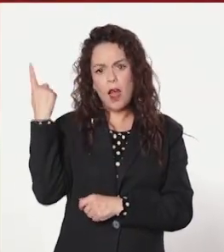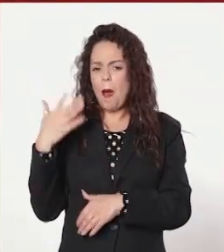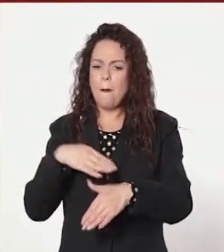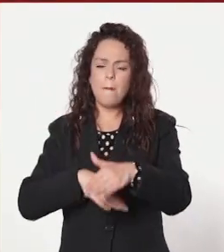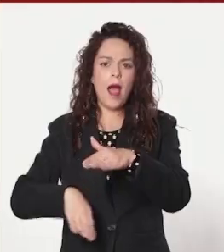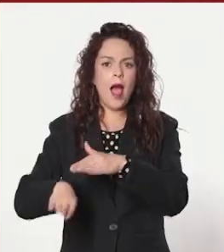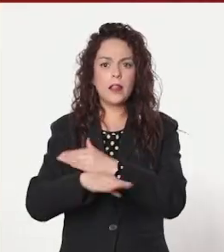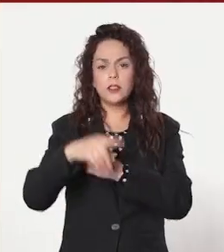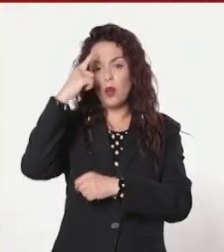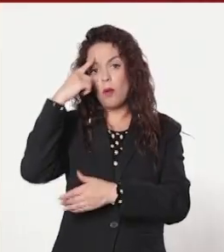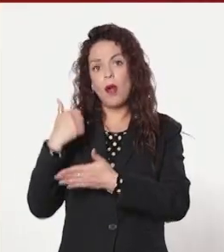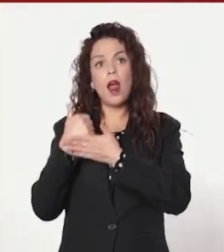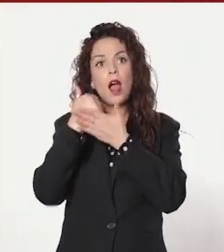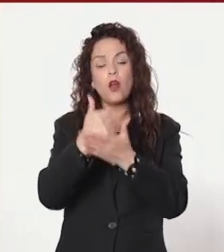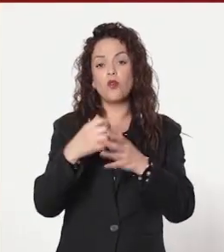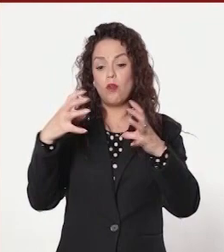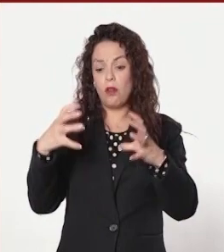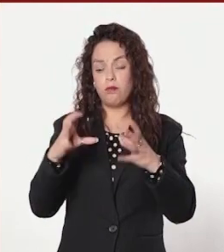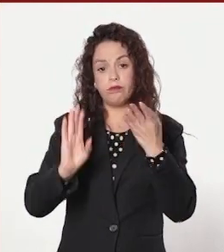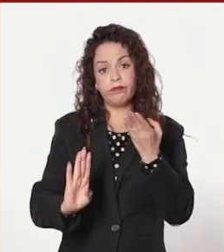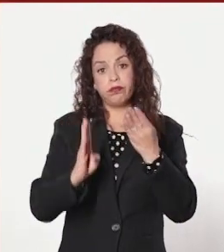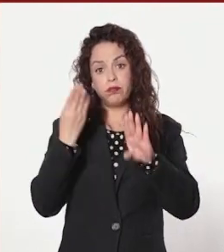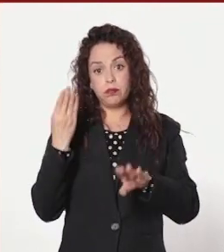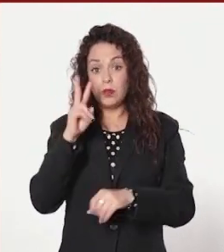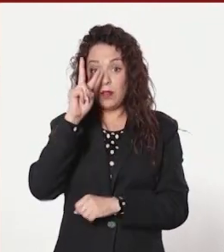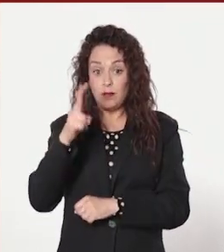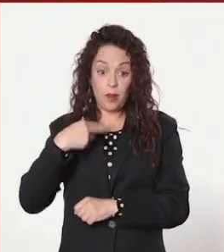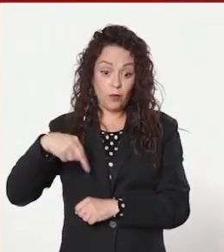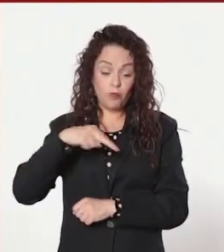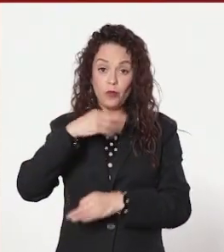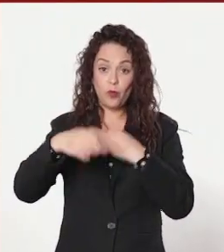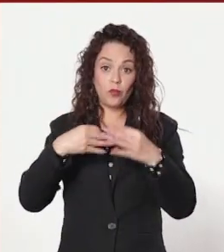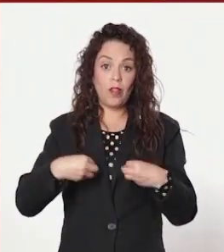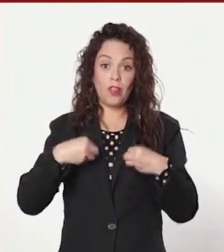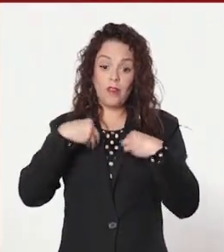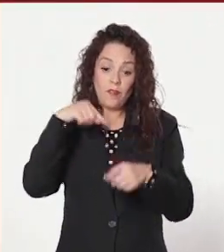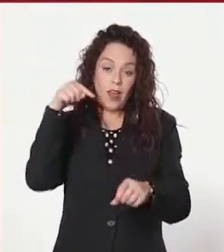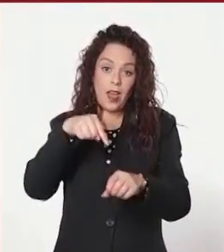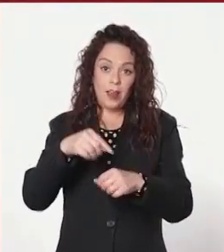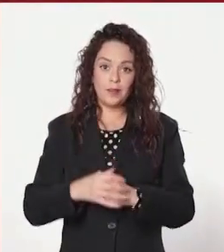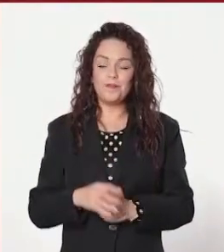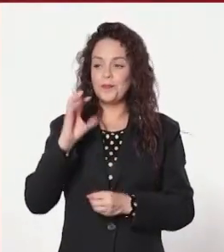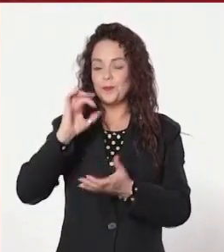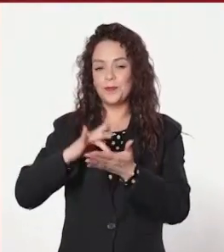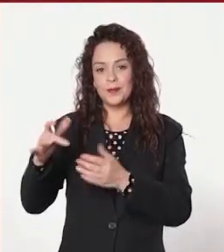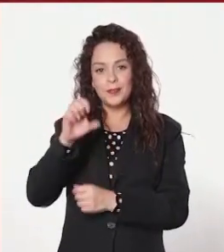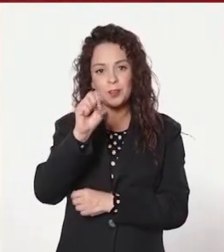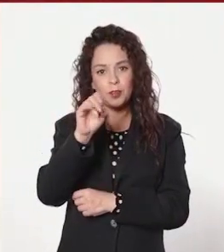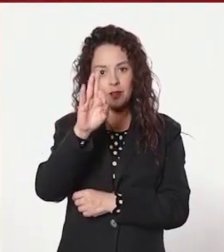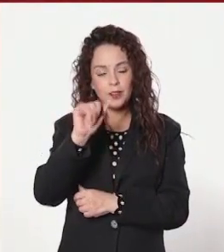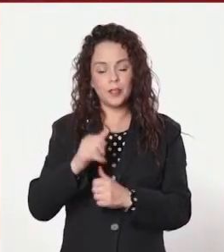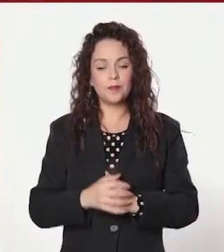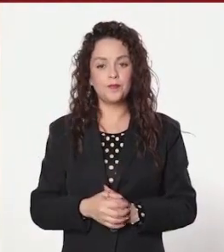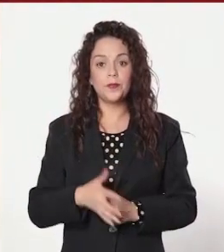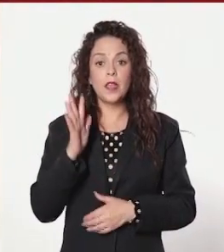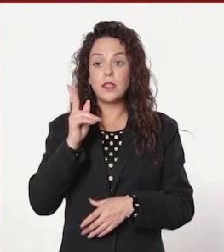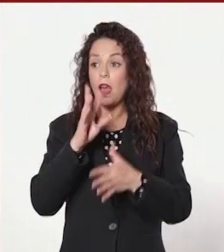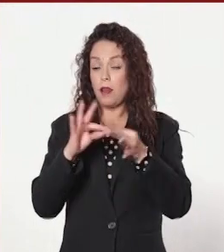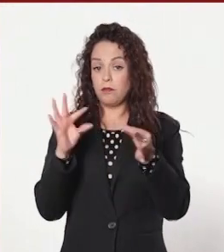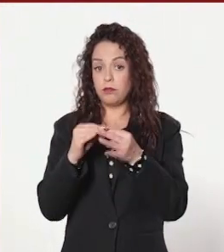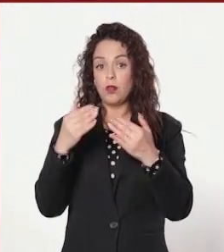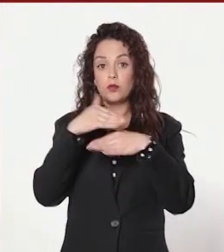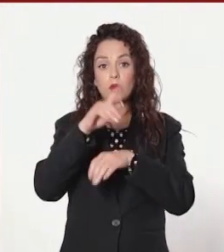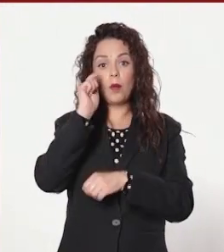nuestro planeta, que definitivamente pues somos parte de. Muchísimas gracias, Sofía. Ya que hablamos de los residuos que se generan